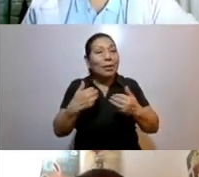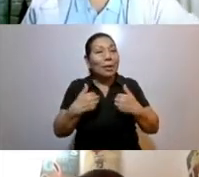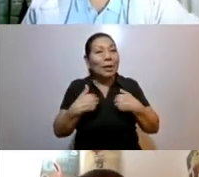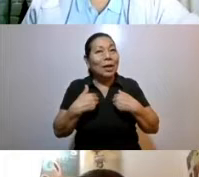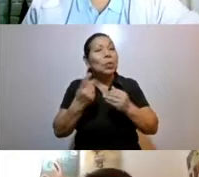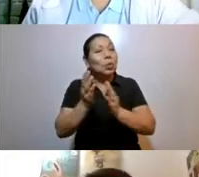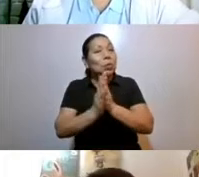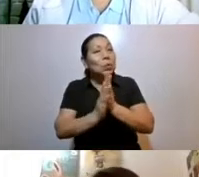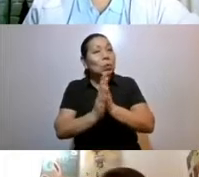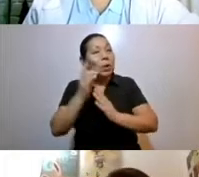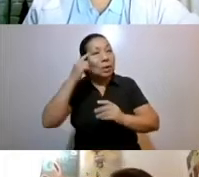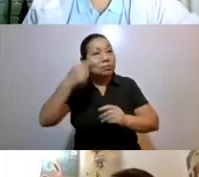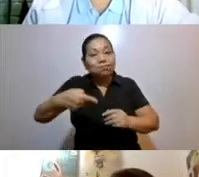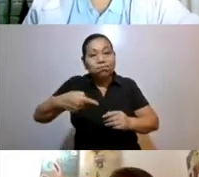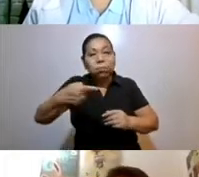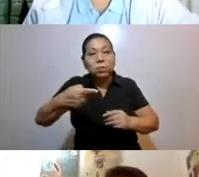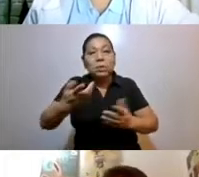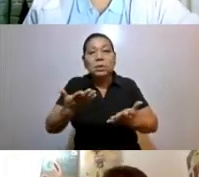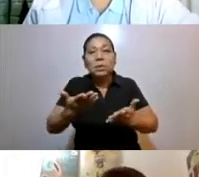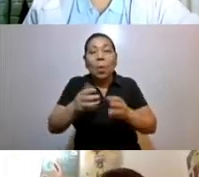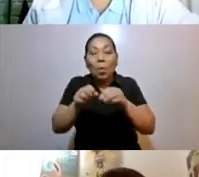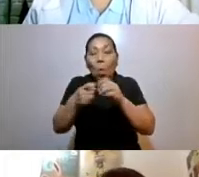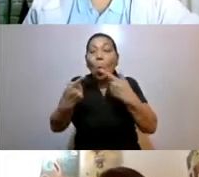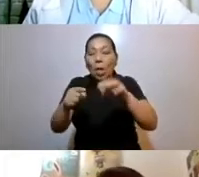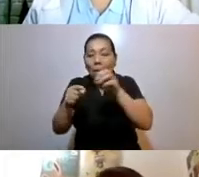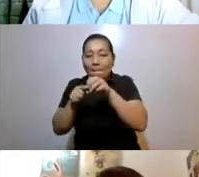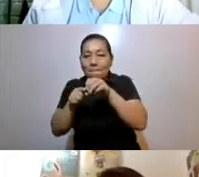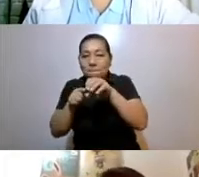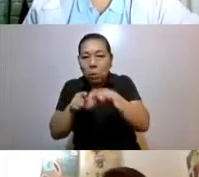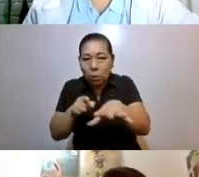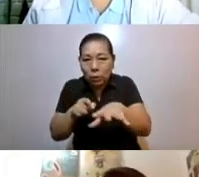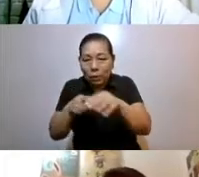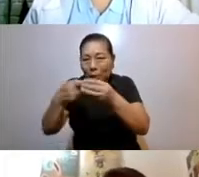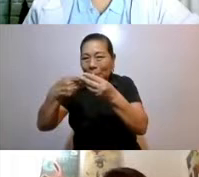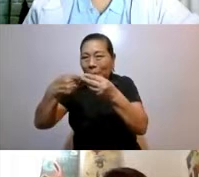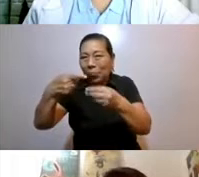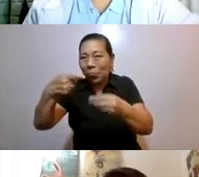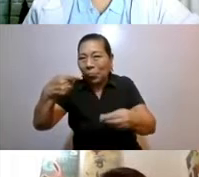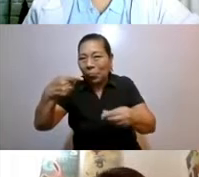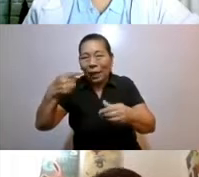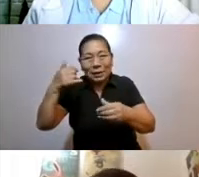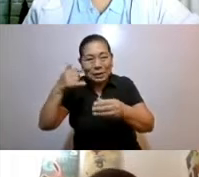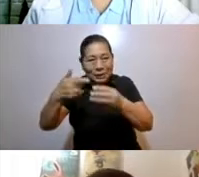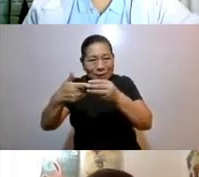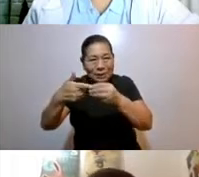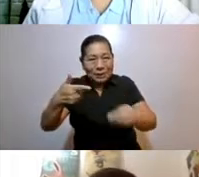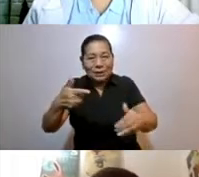el placer y la eyaculación es la expulsión del semen, ¿no? A través de la